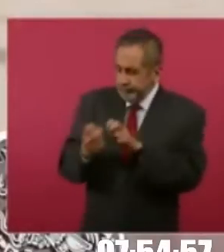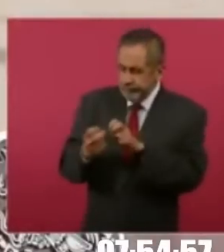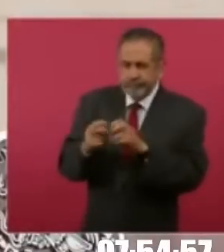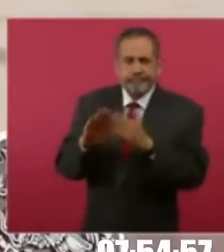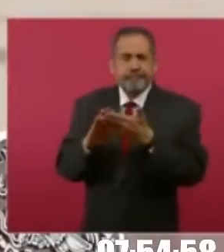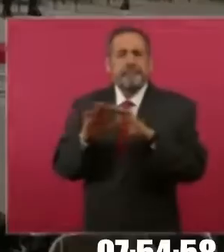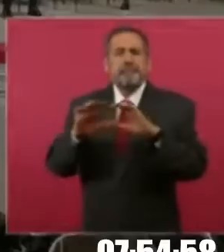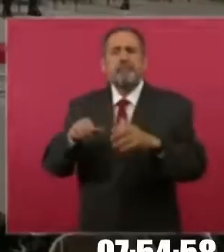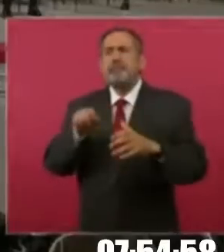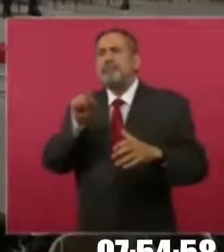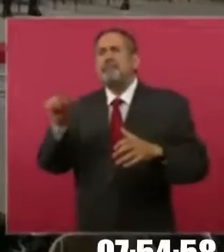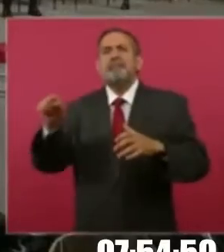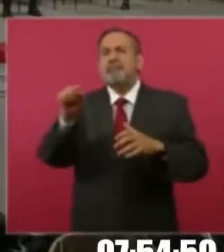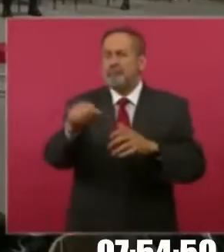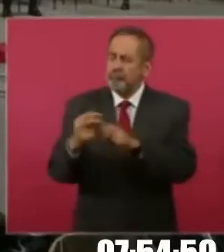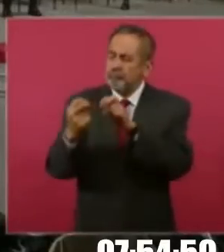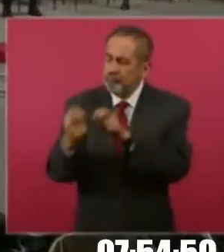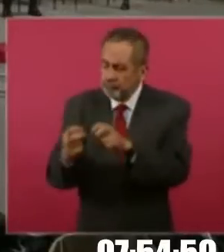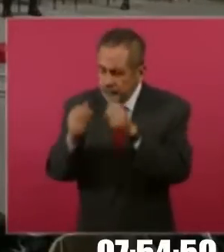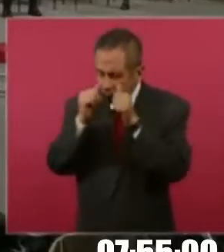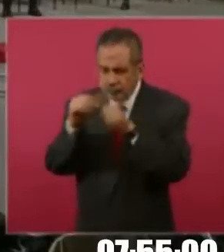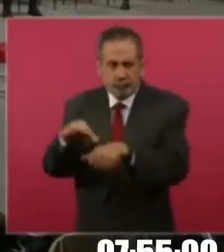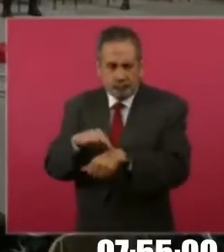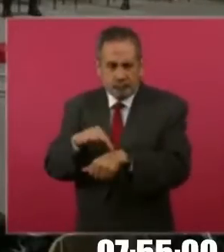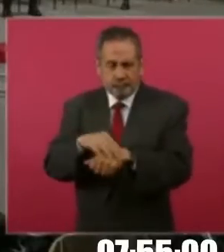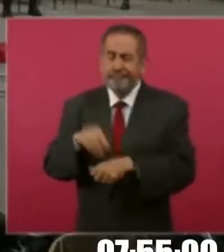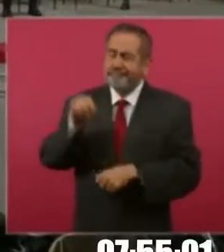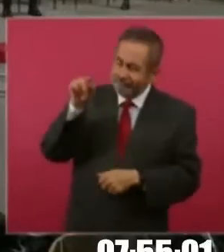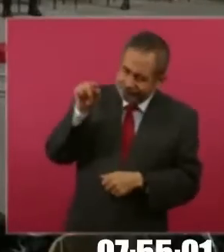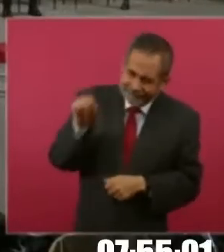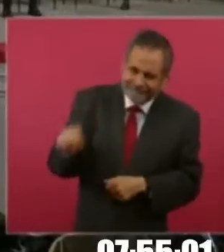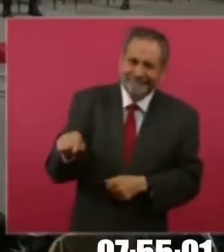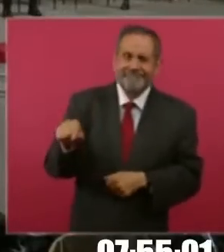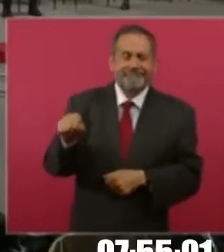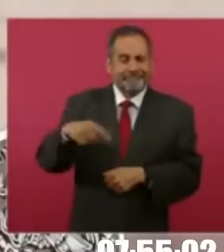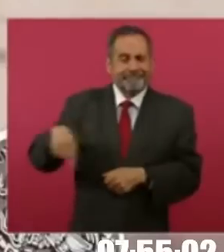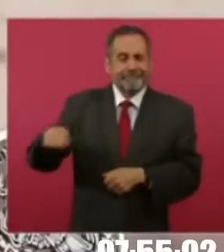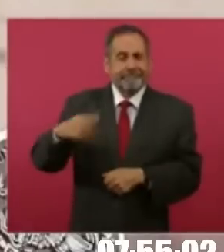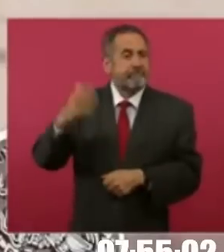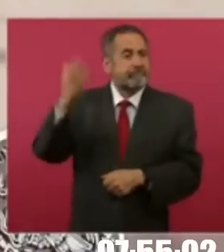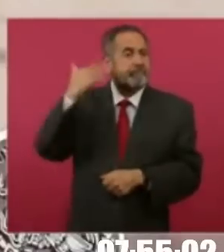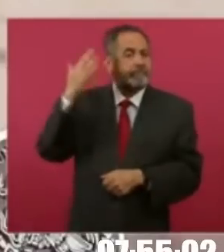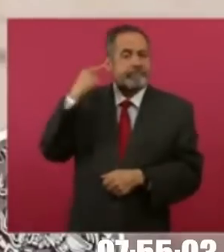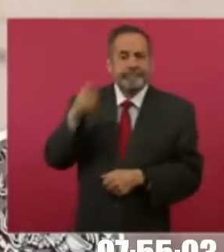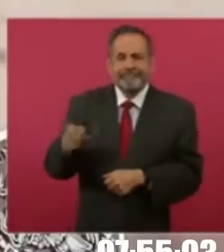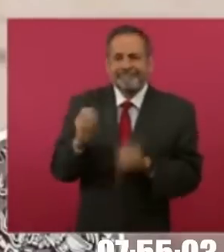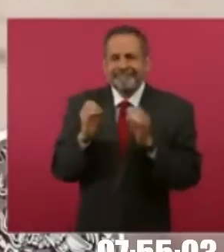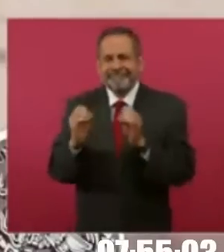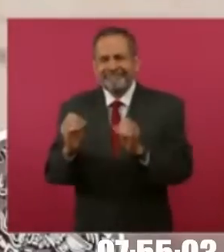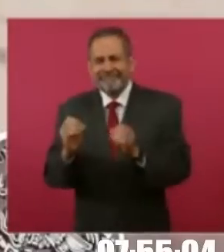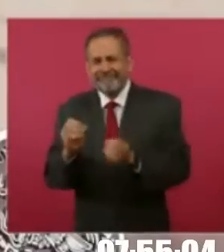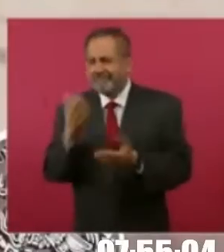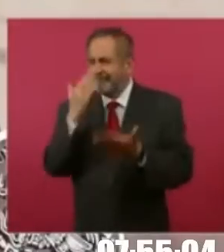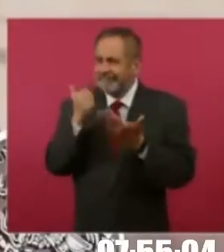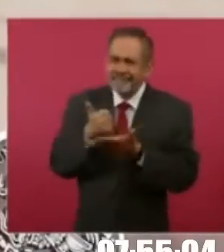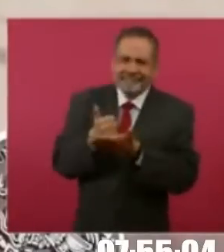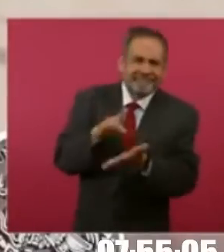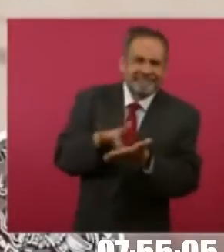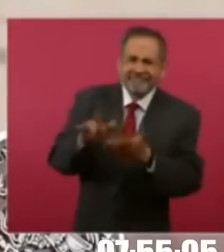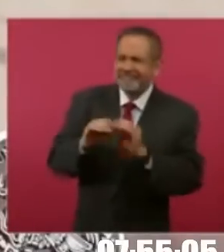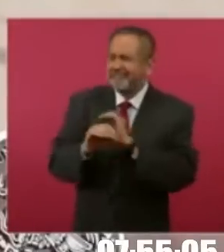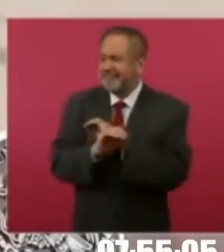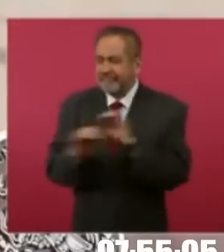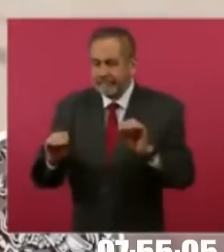en las comunidades Ahí es donde había prácticamente cero de abasto presidente